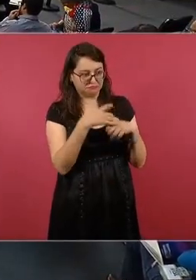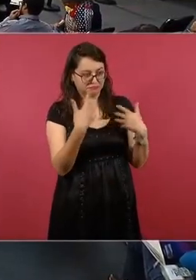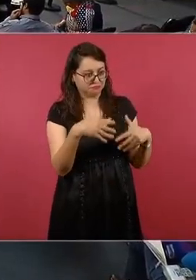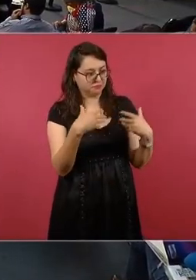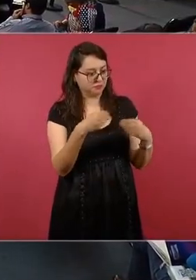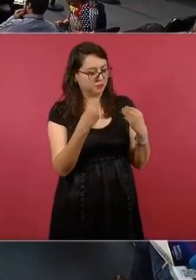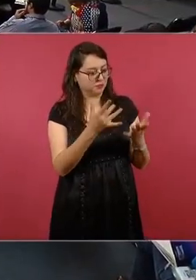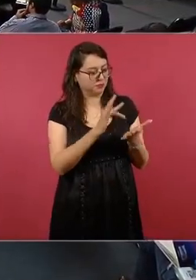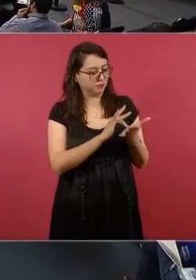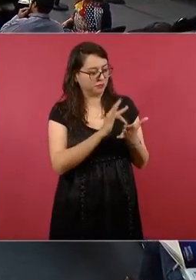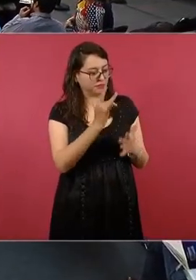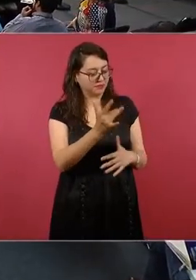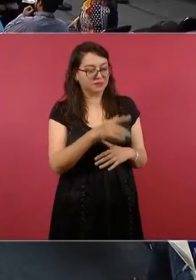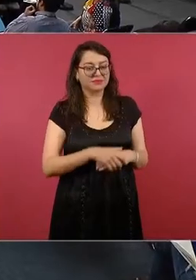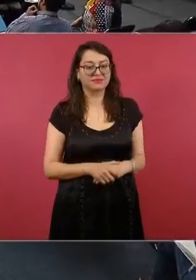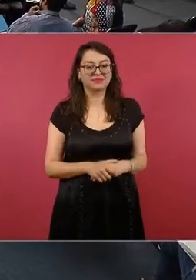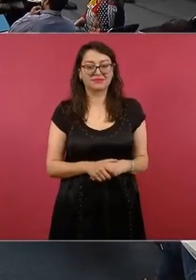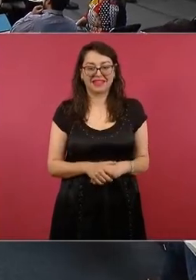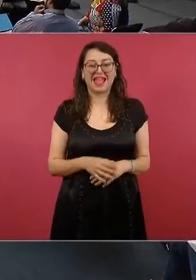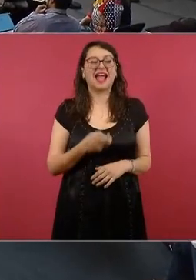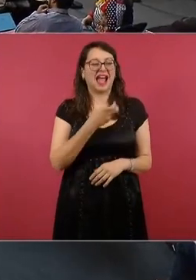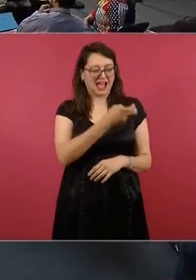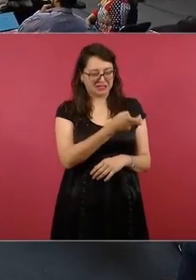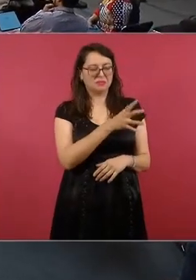Cada venida de obispo. Sí.